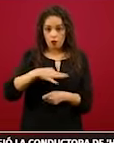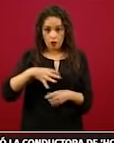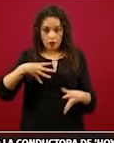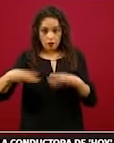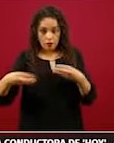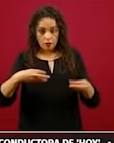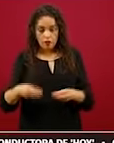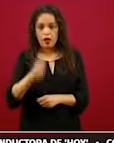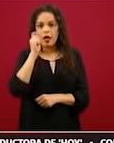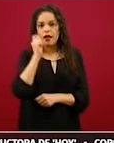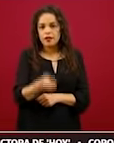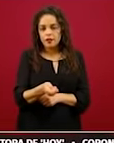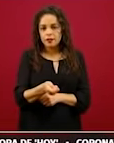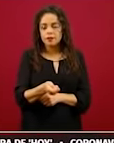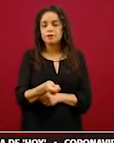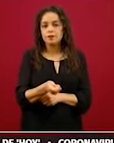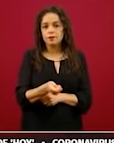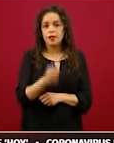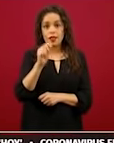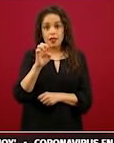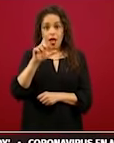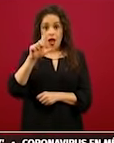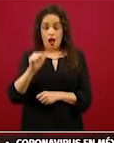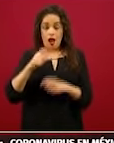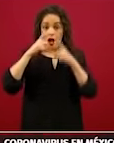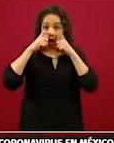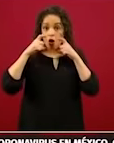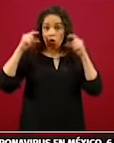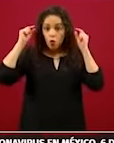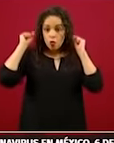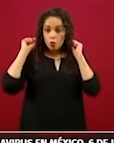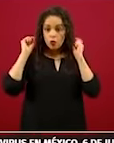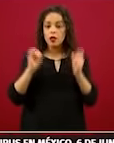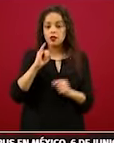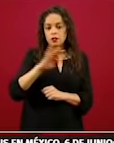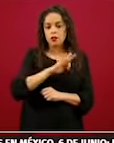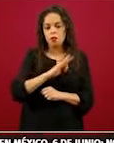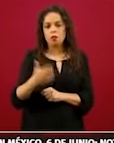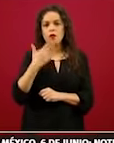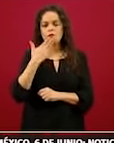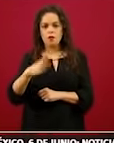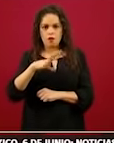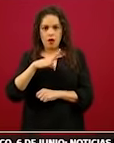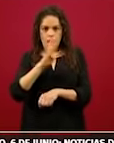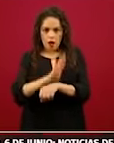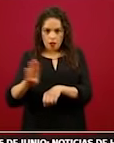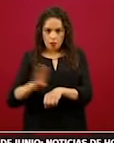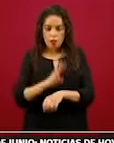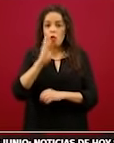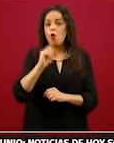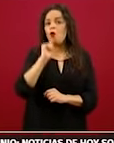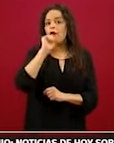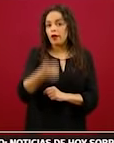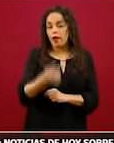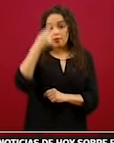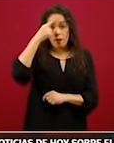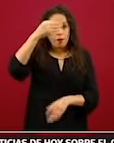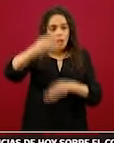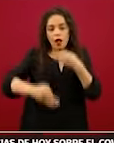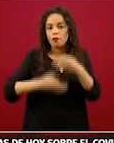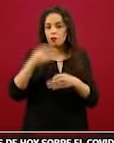que hacen que un cubrebocas de tela pueda ser de mayor o menor beneficio para la población general.